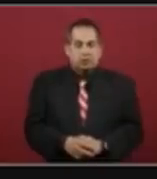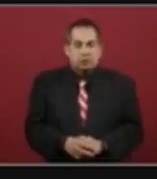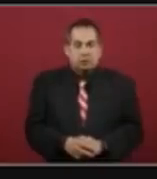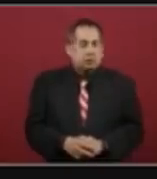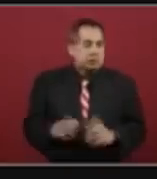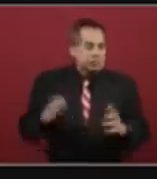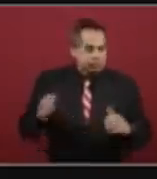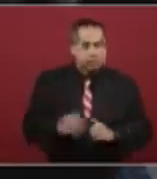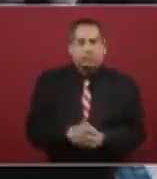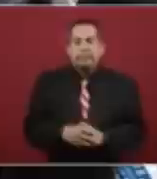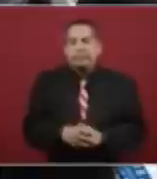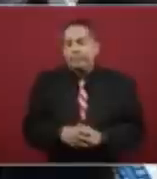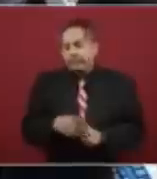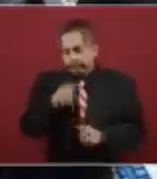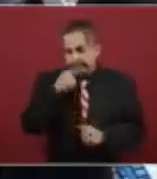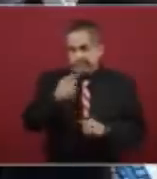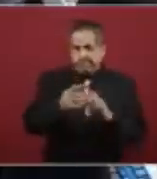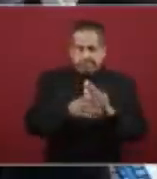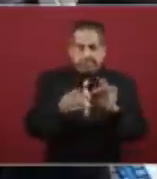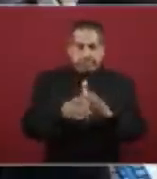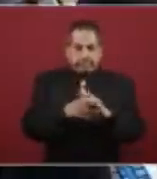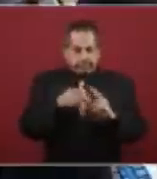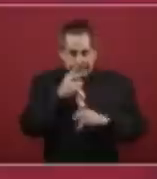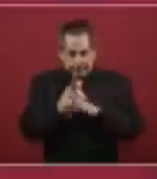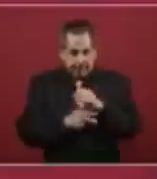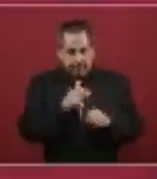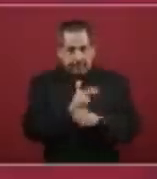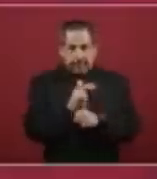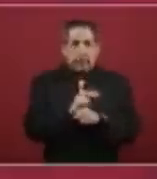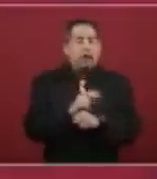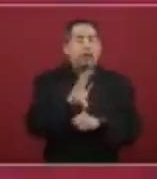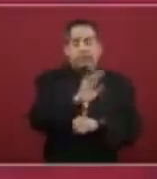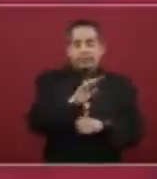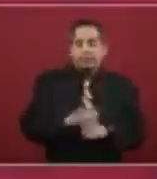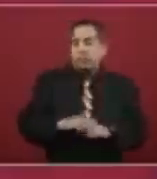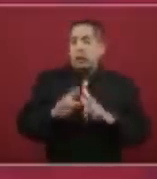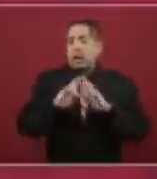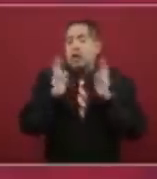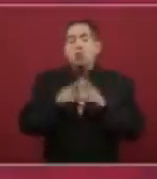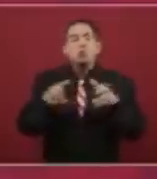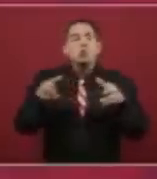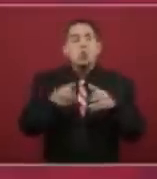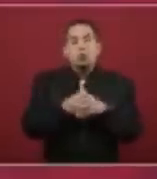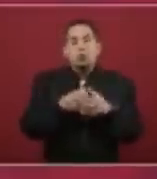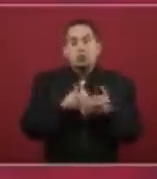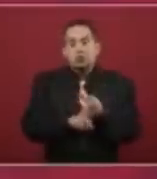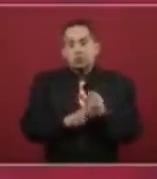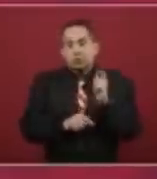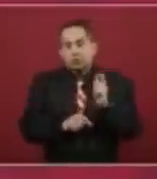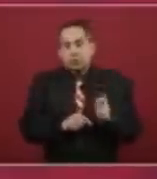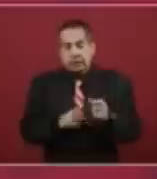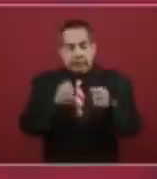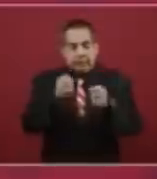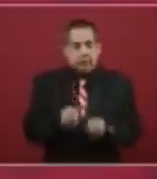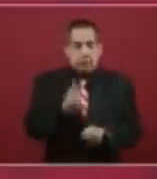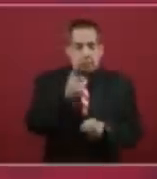Bueno, les comento que vamos a hacer las reuniones de